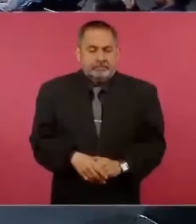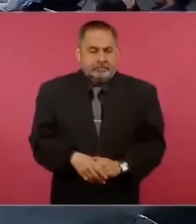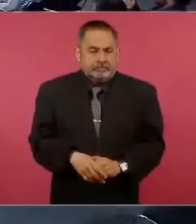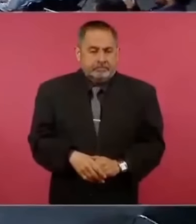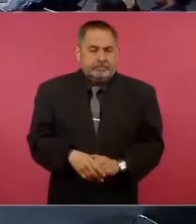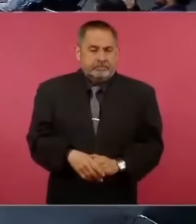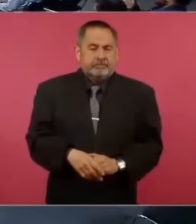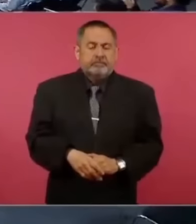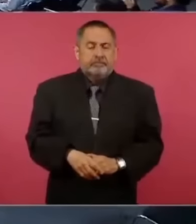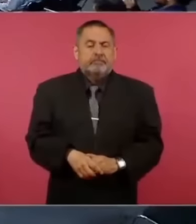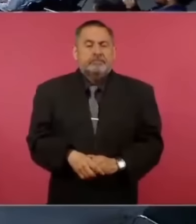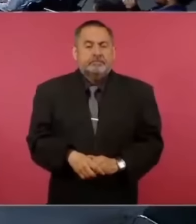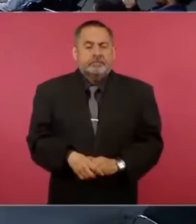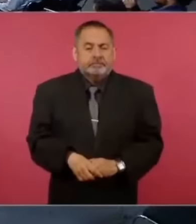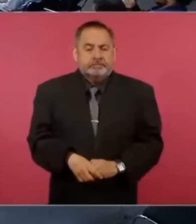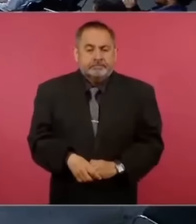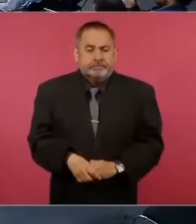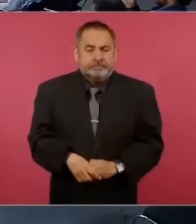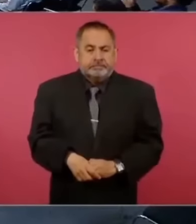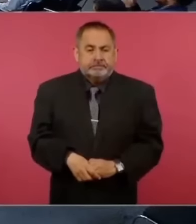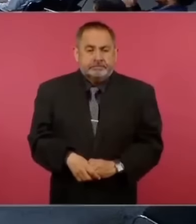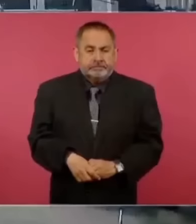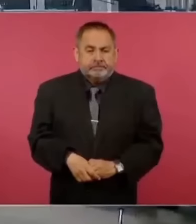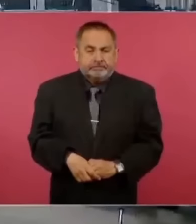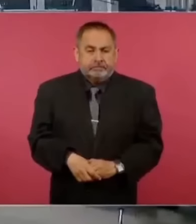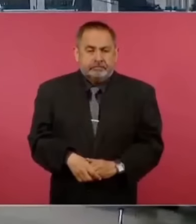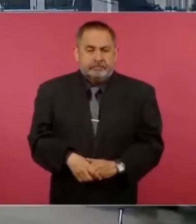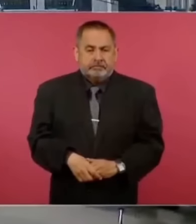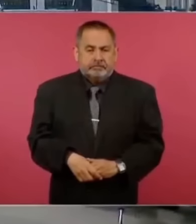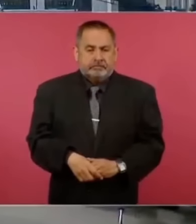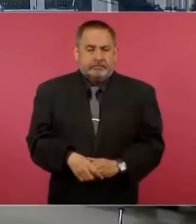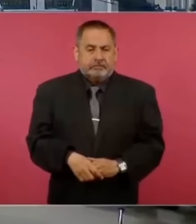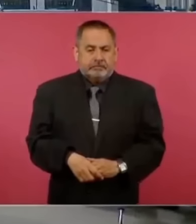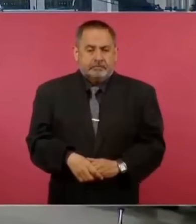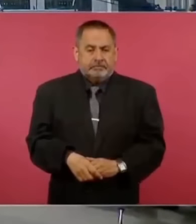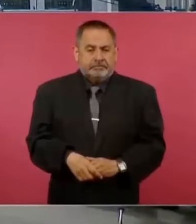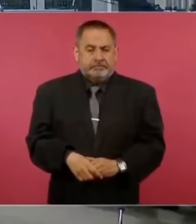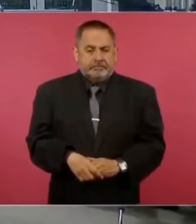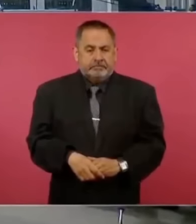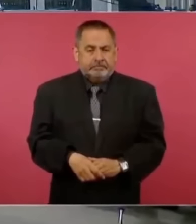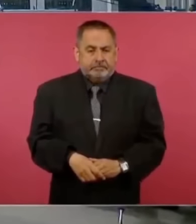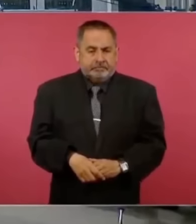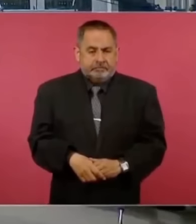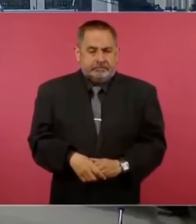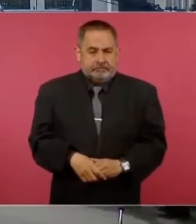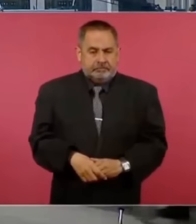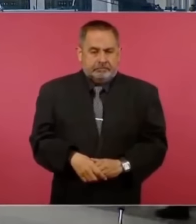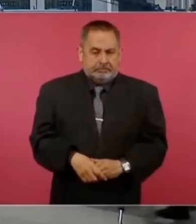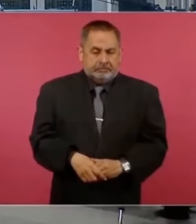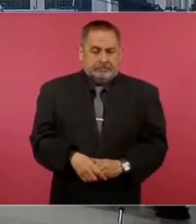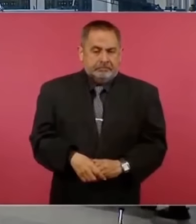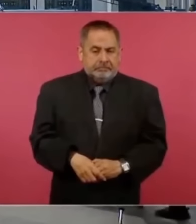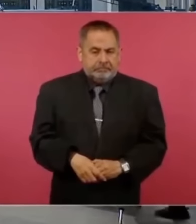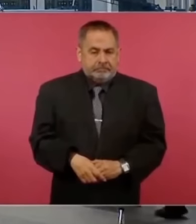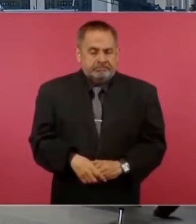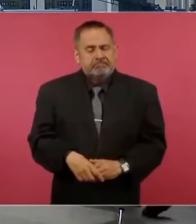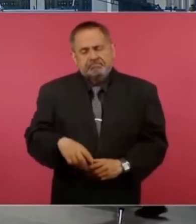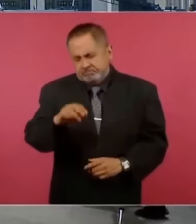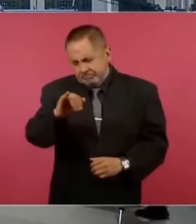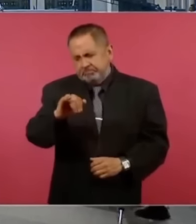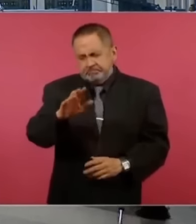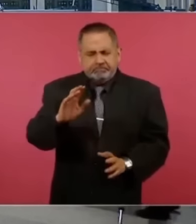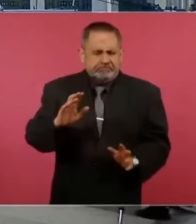No hay estas medidas cautelares para resguardar las instalaciones de la embajada en Quito. Sí